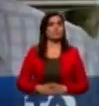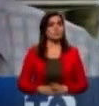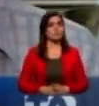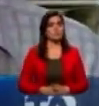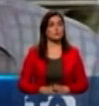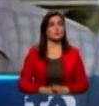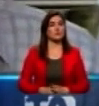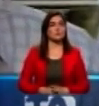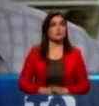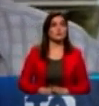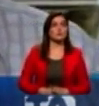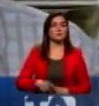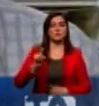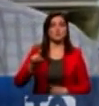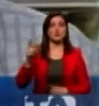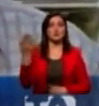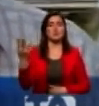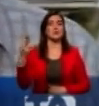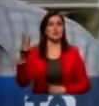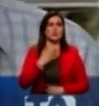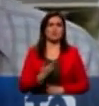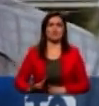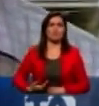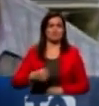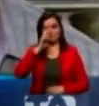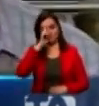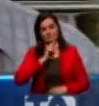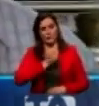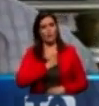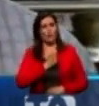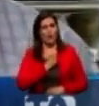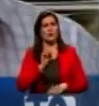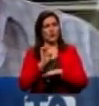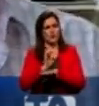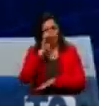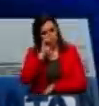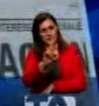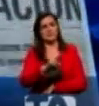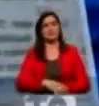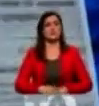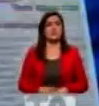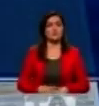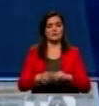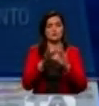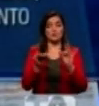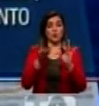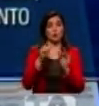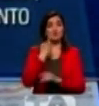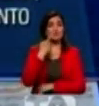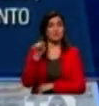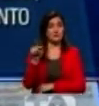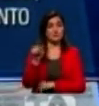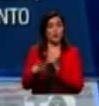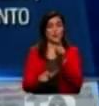hacen necesario que renuncie el vicepresidente por su propia dignidad, por la dignidad de los ecuatorianos. Textualmente dice: el